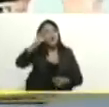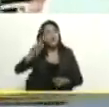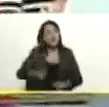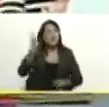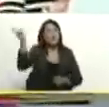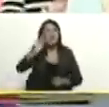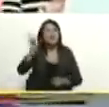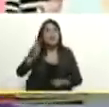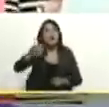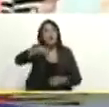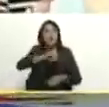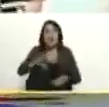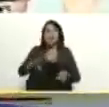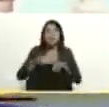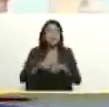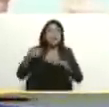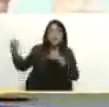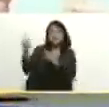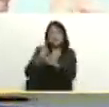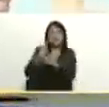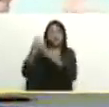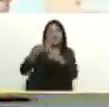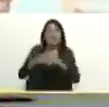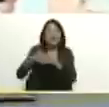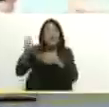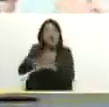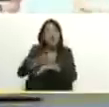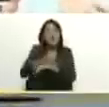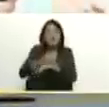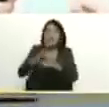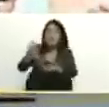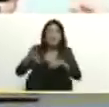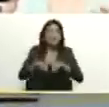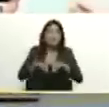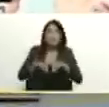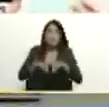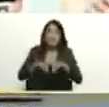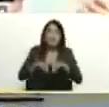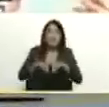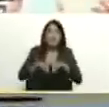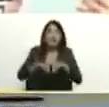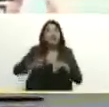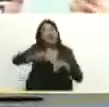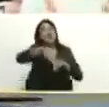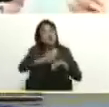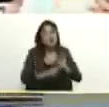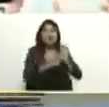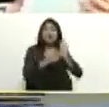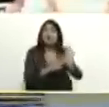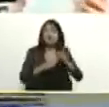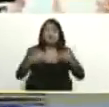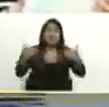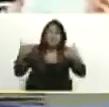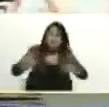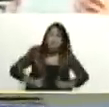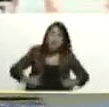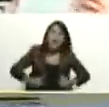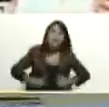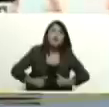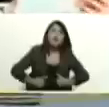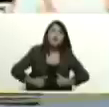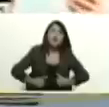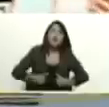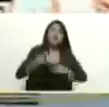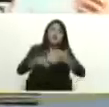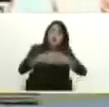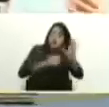No aceptamos amenazas del gobierno de los Estados Unidos. Aquí estamos de pie por esfuerzo propio y seguiremos